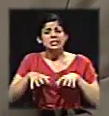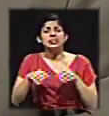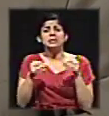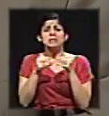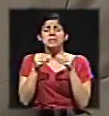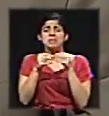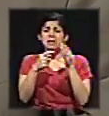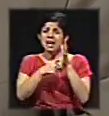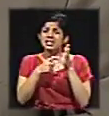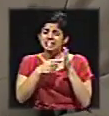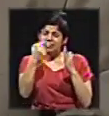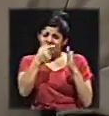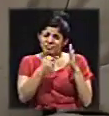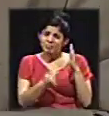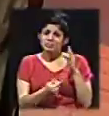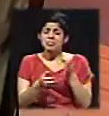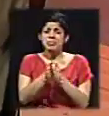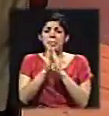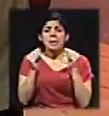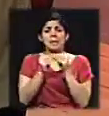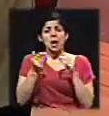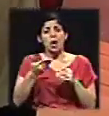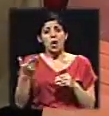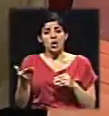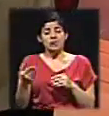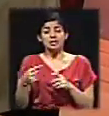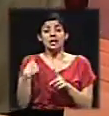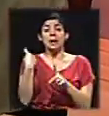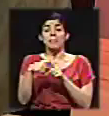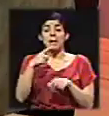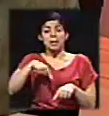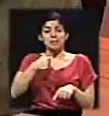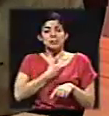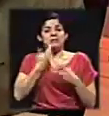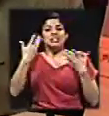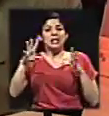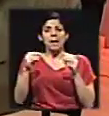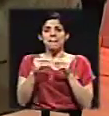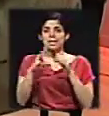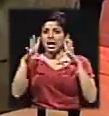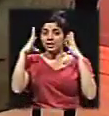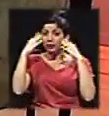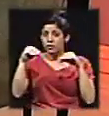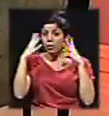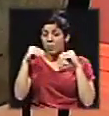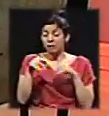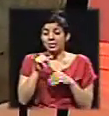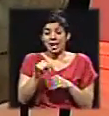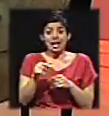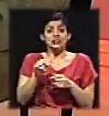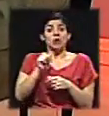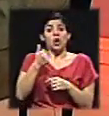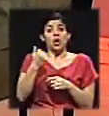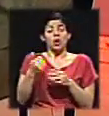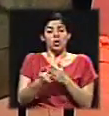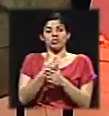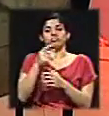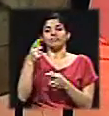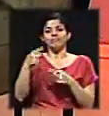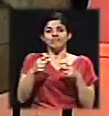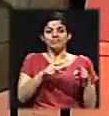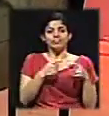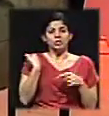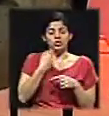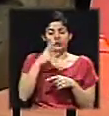más demandas, que piden más cosas y que además están más informados, porque ese es otro fenómeno al que estamos asistiendo y